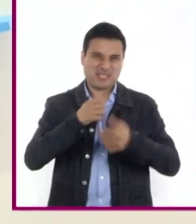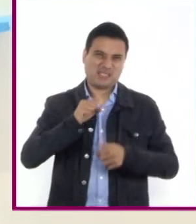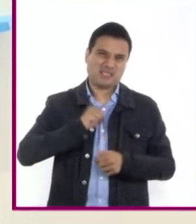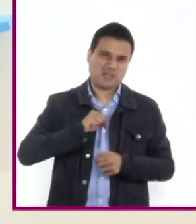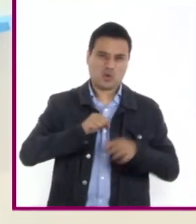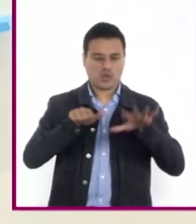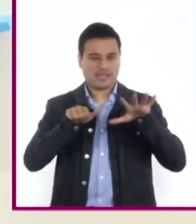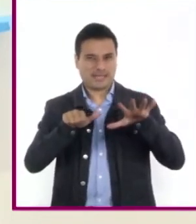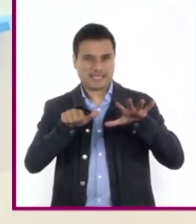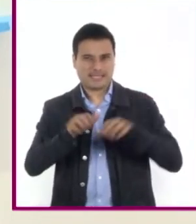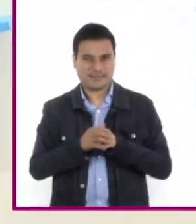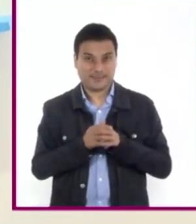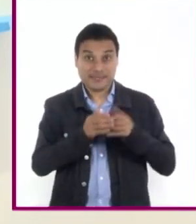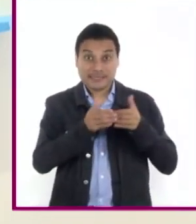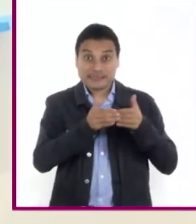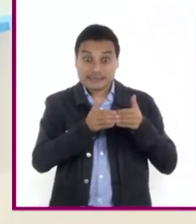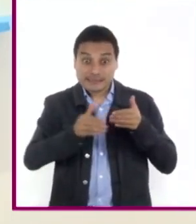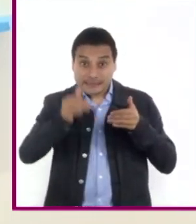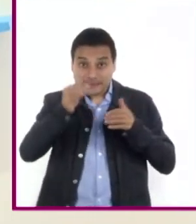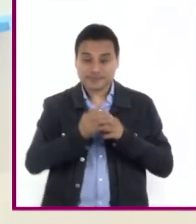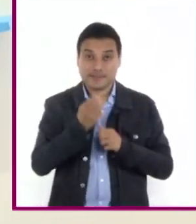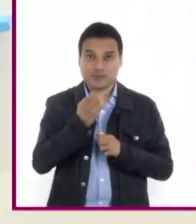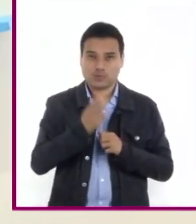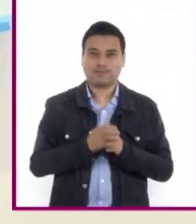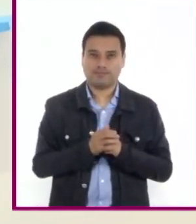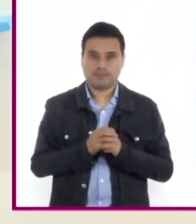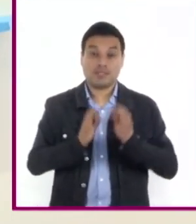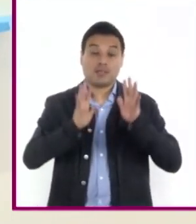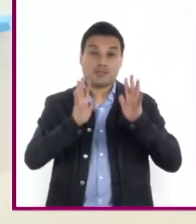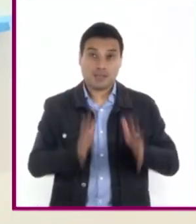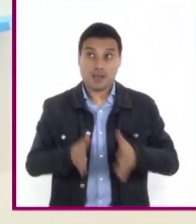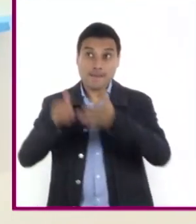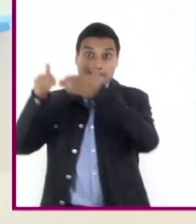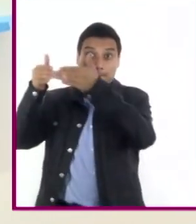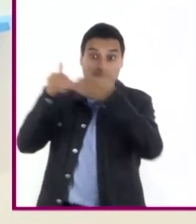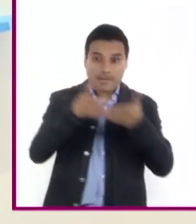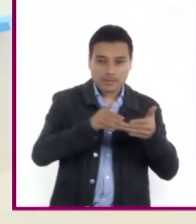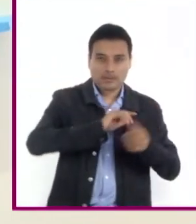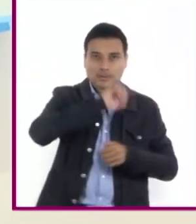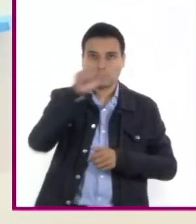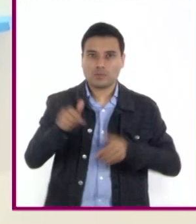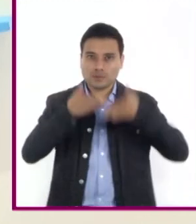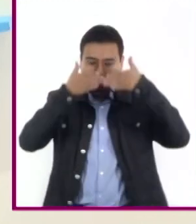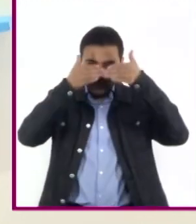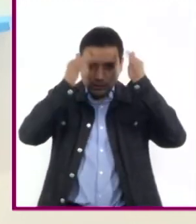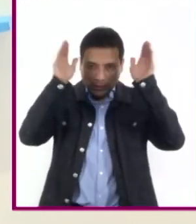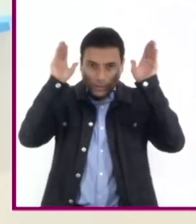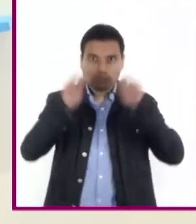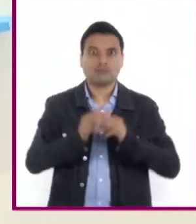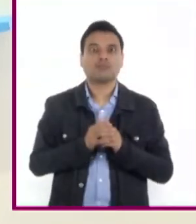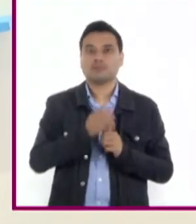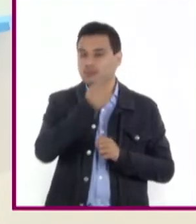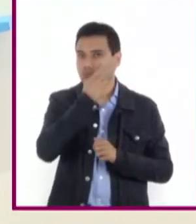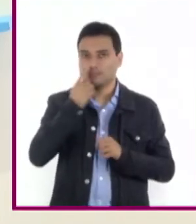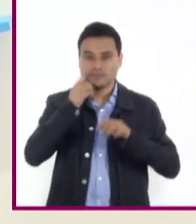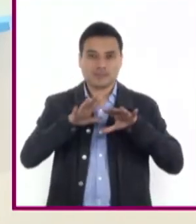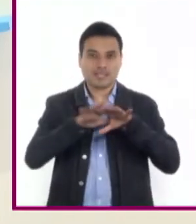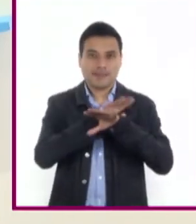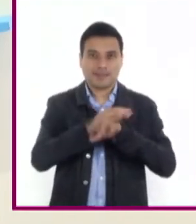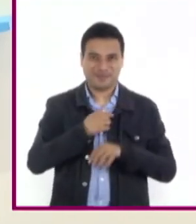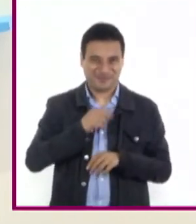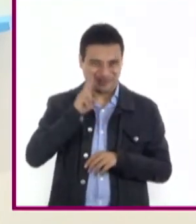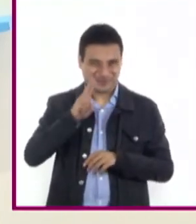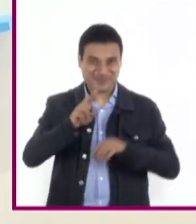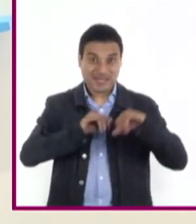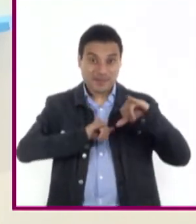siglo XVI vinieron a cambiar la idea del mundo conocido hasta entonces. Como vimos en los mapas, la